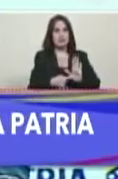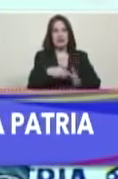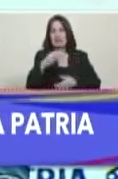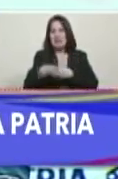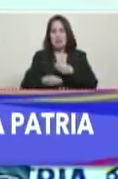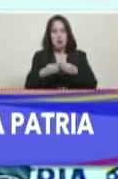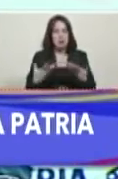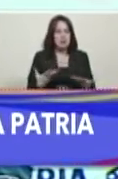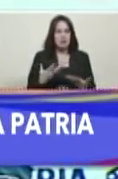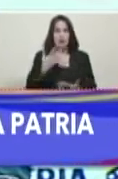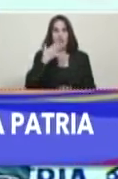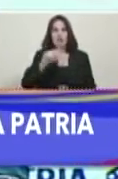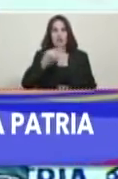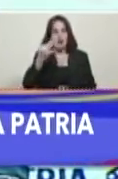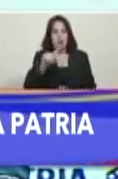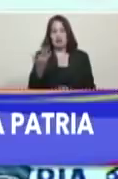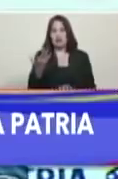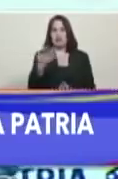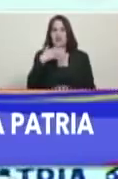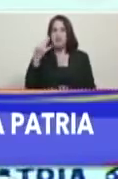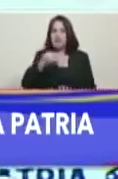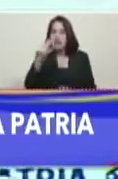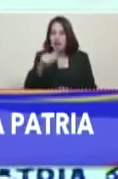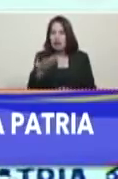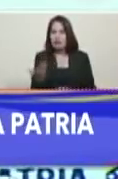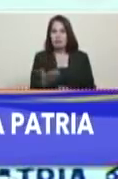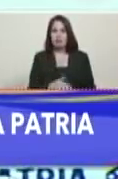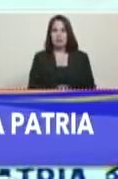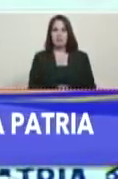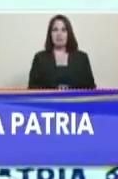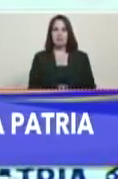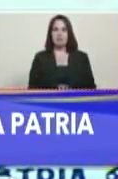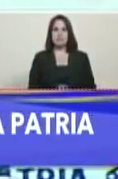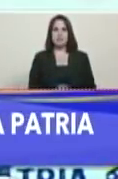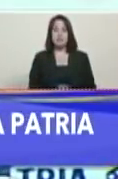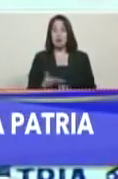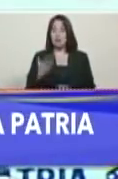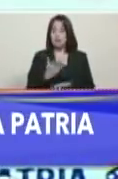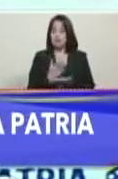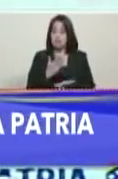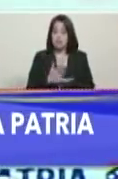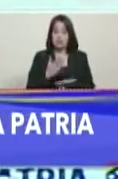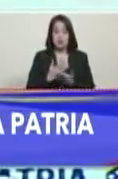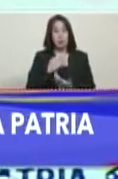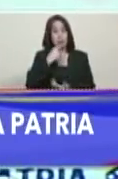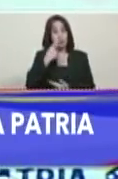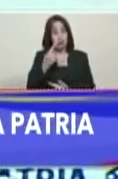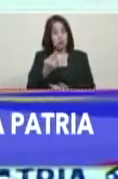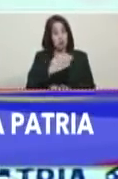haciendo de verdad, verdad, de verdadita? Yo siempre digo,